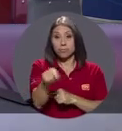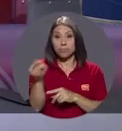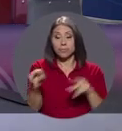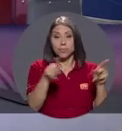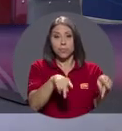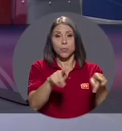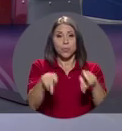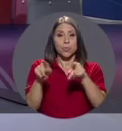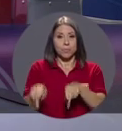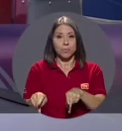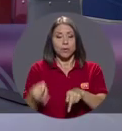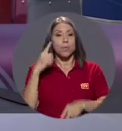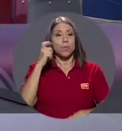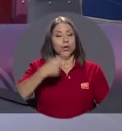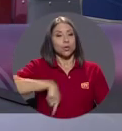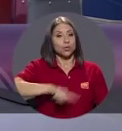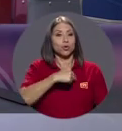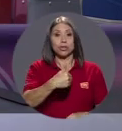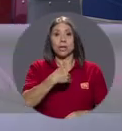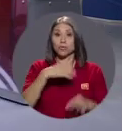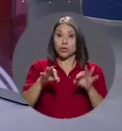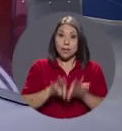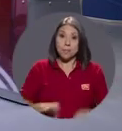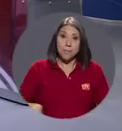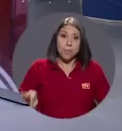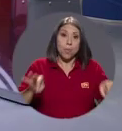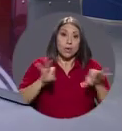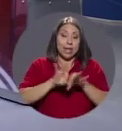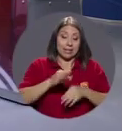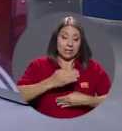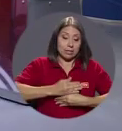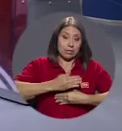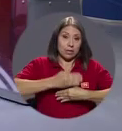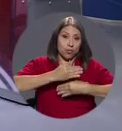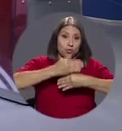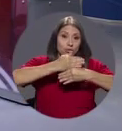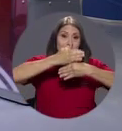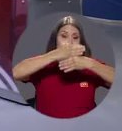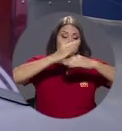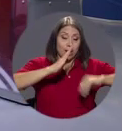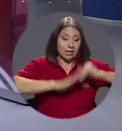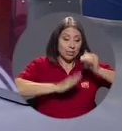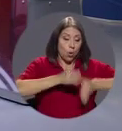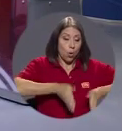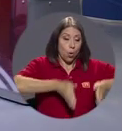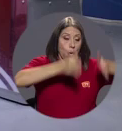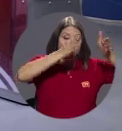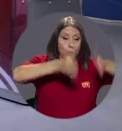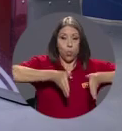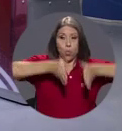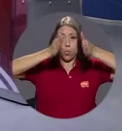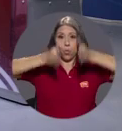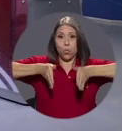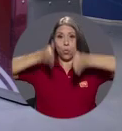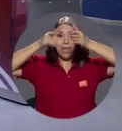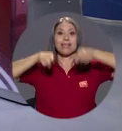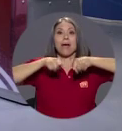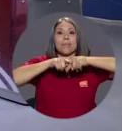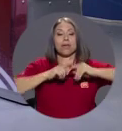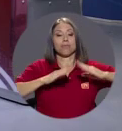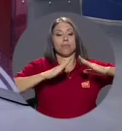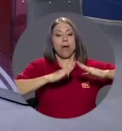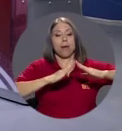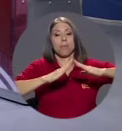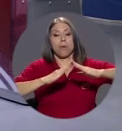sí, tenemos importantes desarrollos habitacionales, ¿verdad?, horizontales y verticales dándose en el país, sin